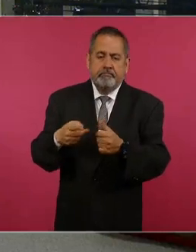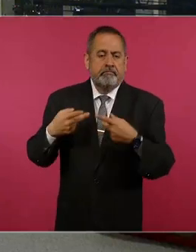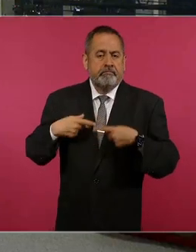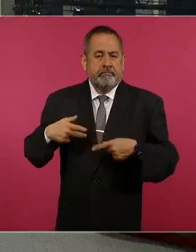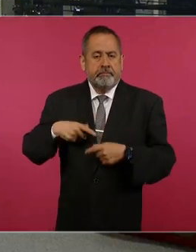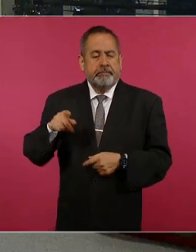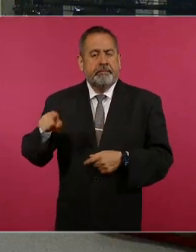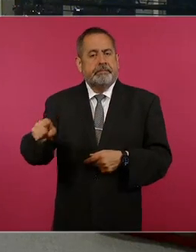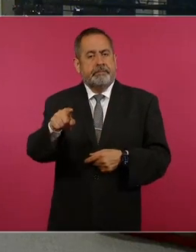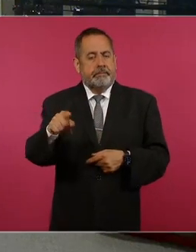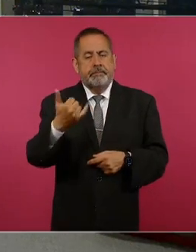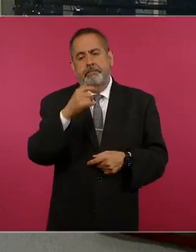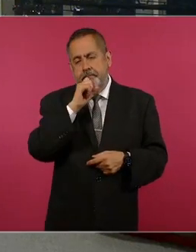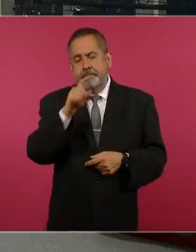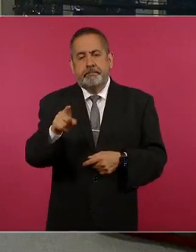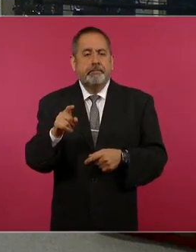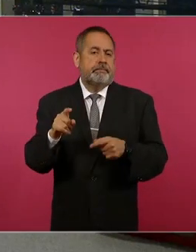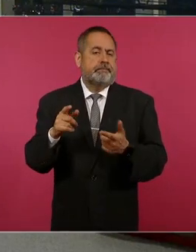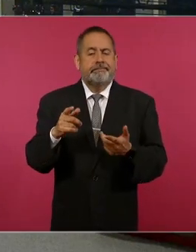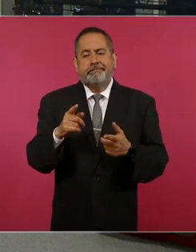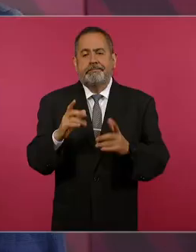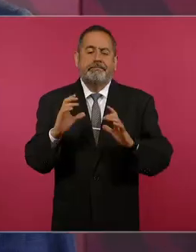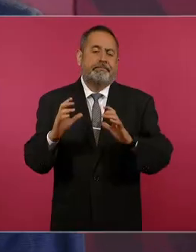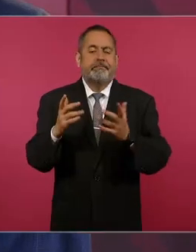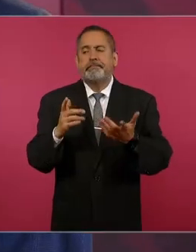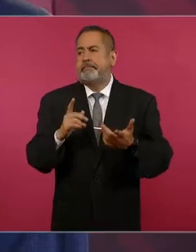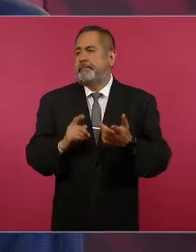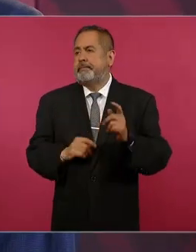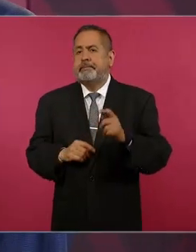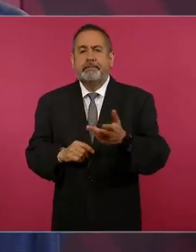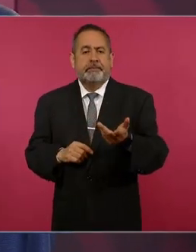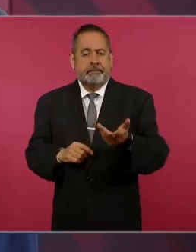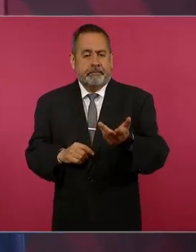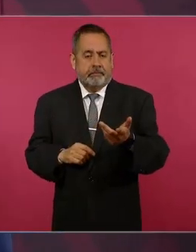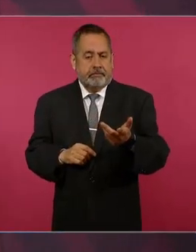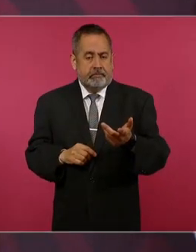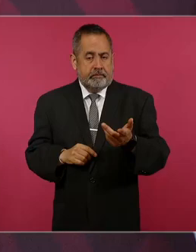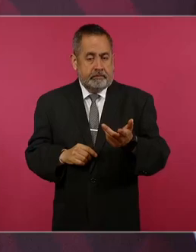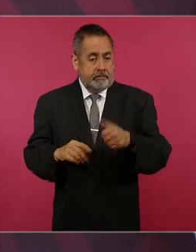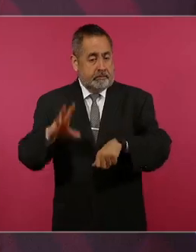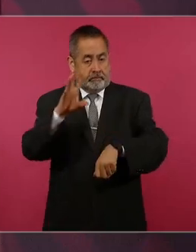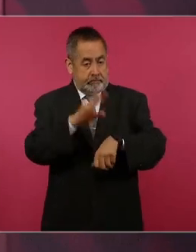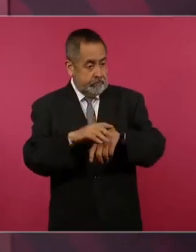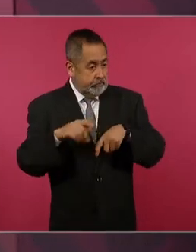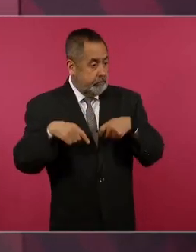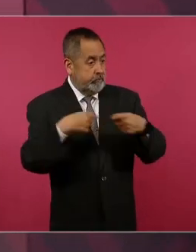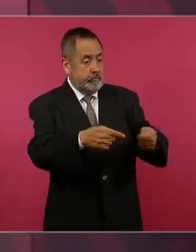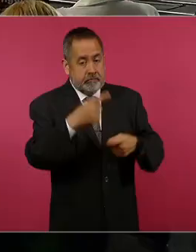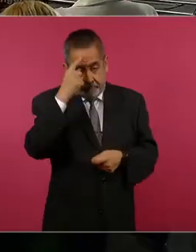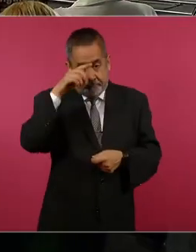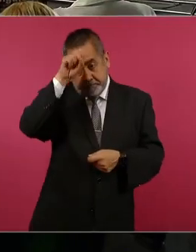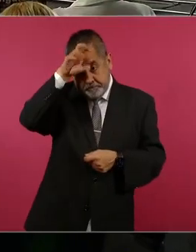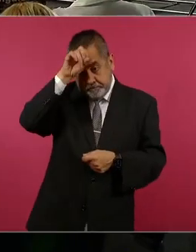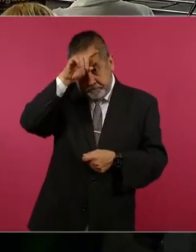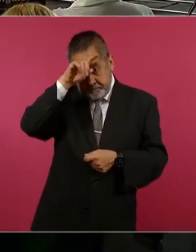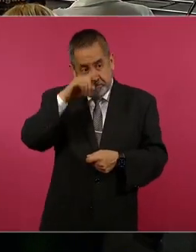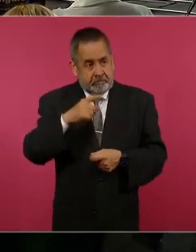cuidar, no otorgar concesiones de agua para minería,